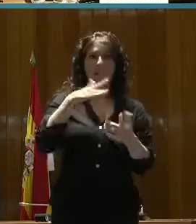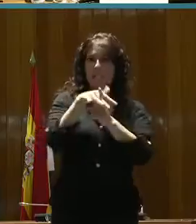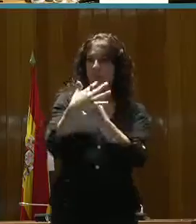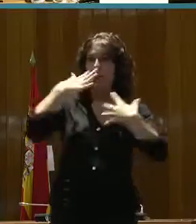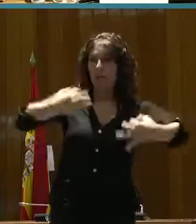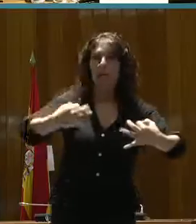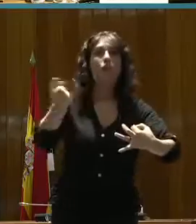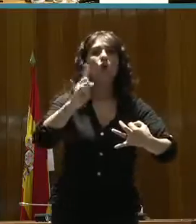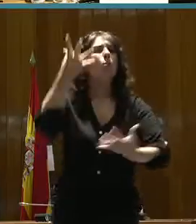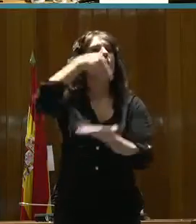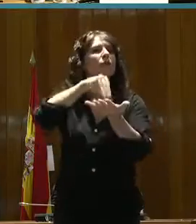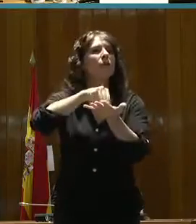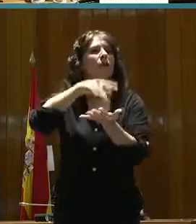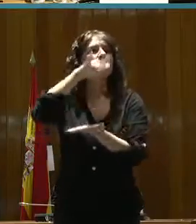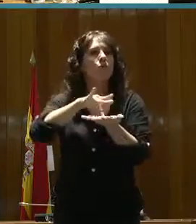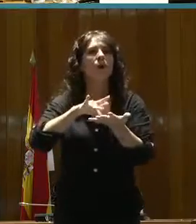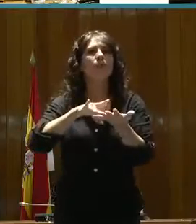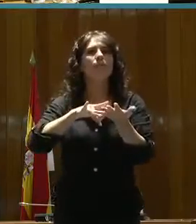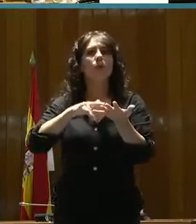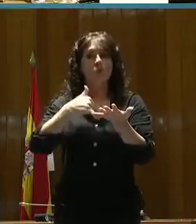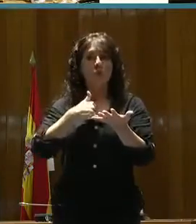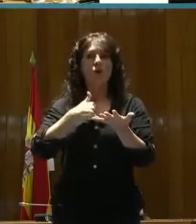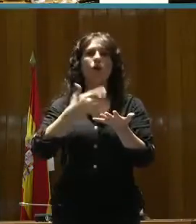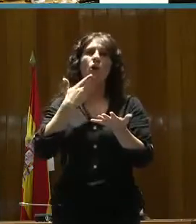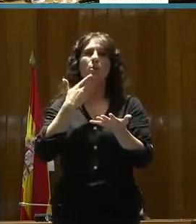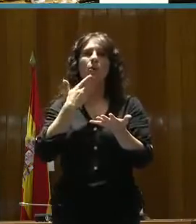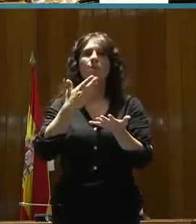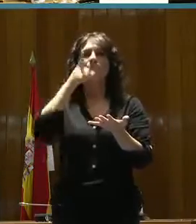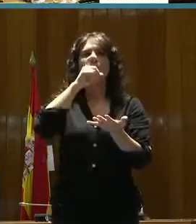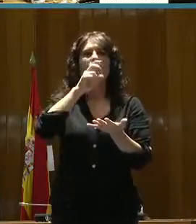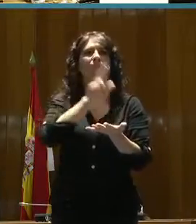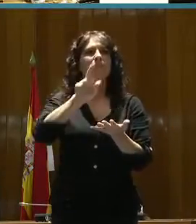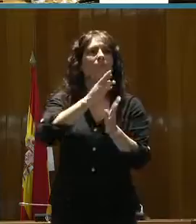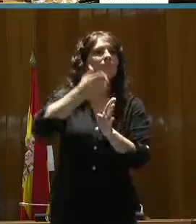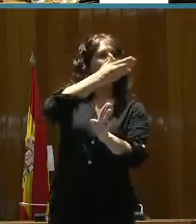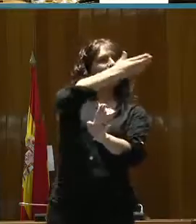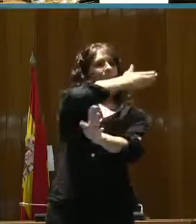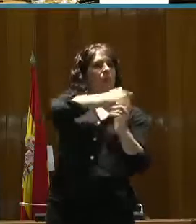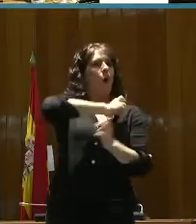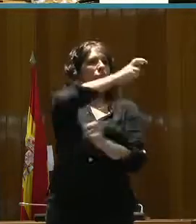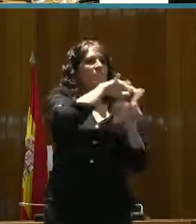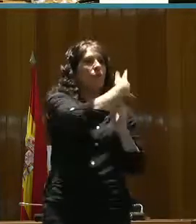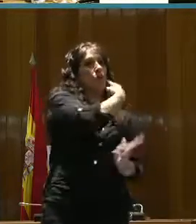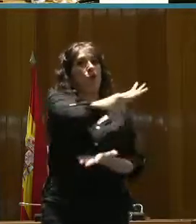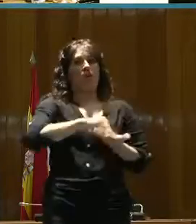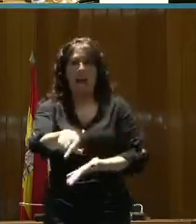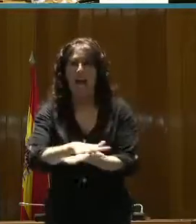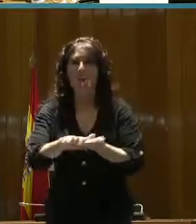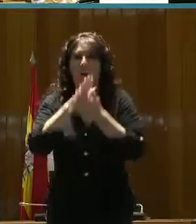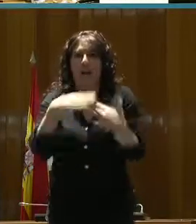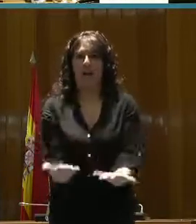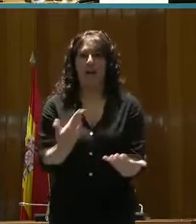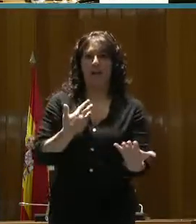que reproducimos un momento de enunciación desplazado en el tiempo y en el lugar, que puede ser normalmente